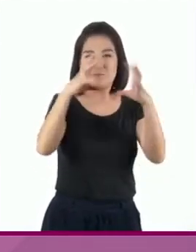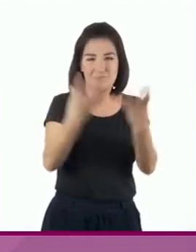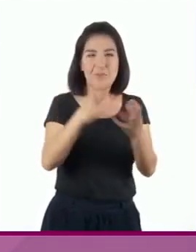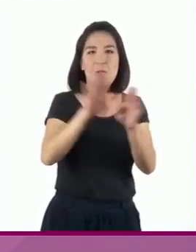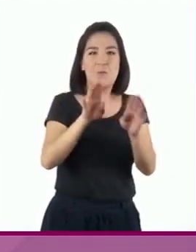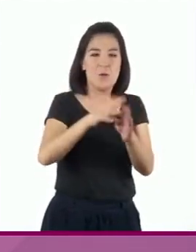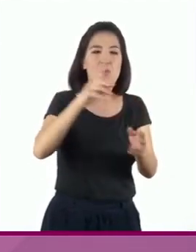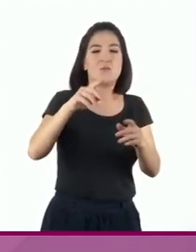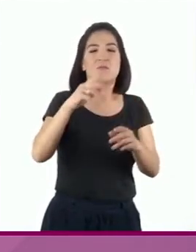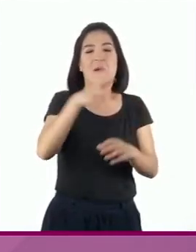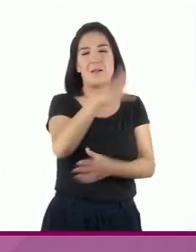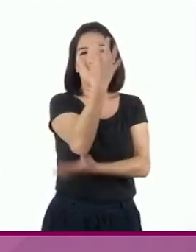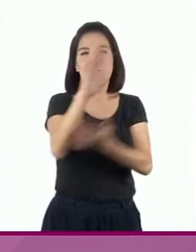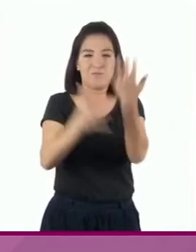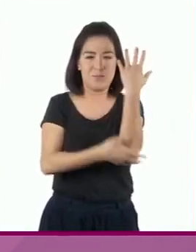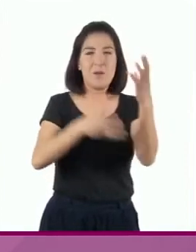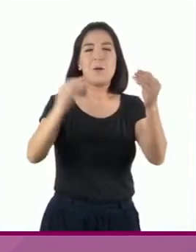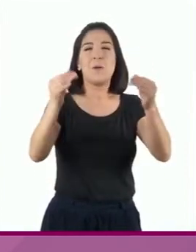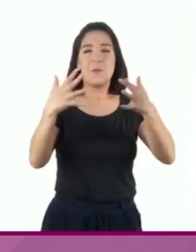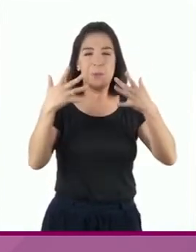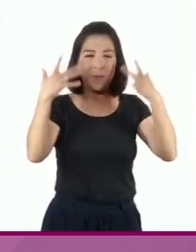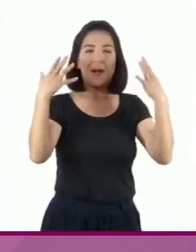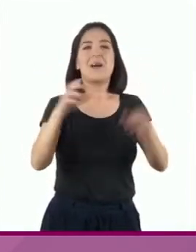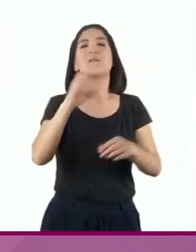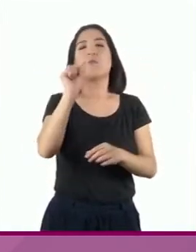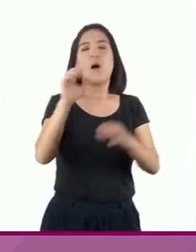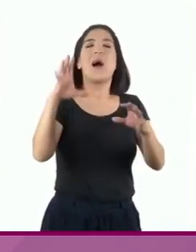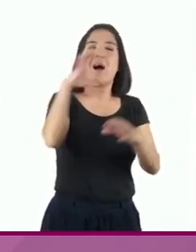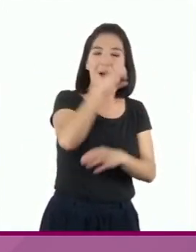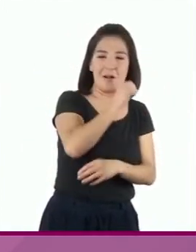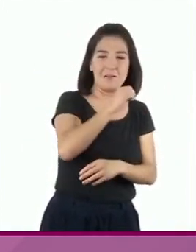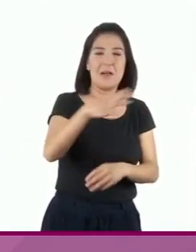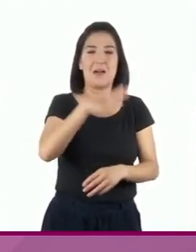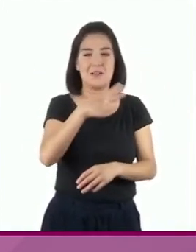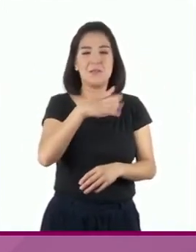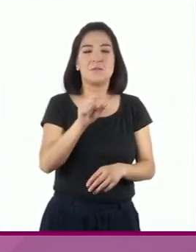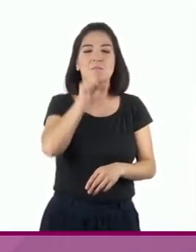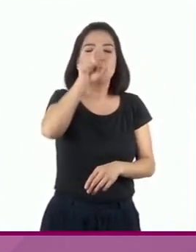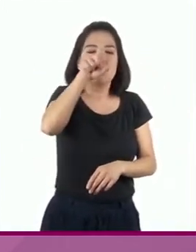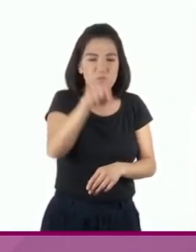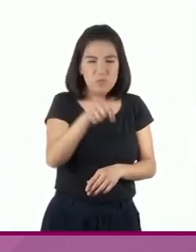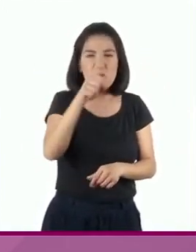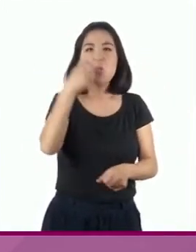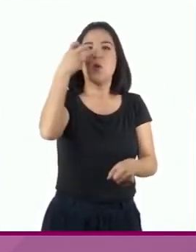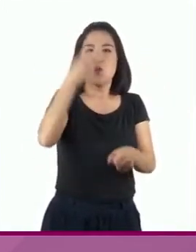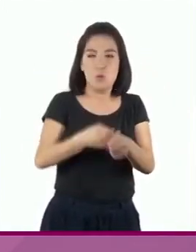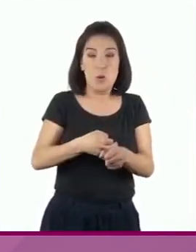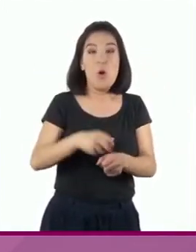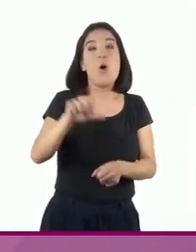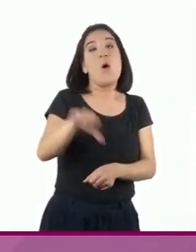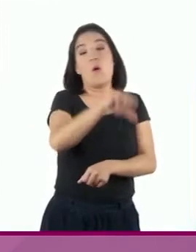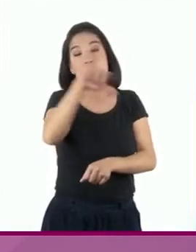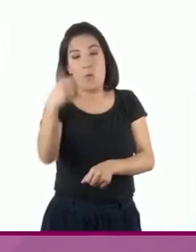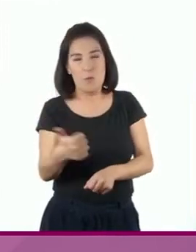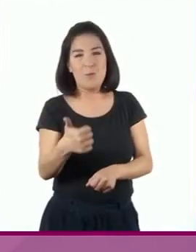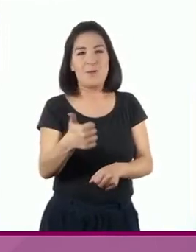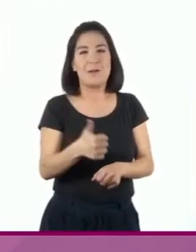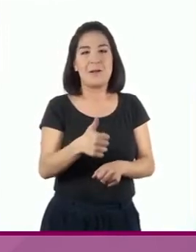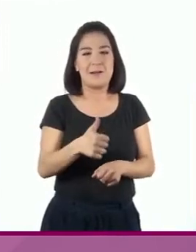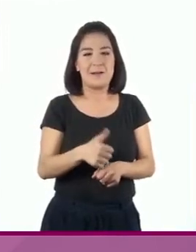Ahora analicemos dos especies de pinzones. El pinzón de la especie Geospiza magnirostris vive en lugares de